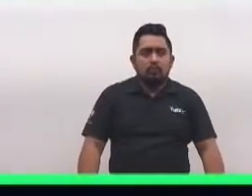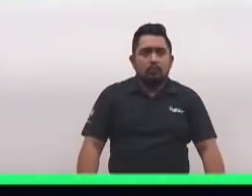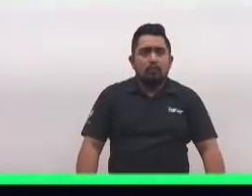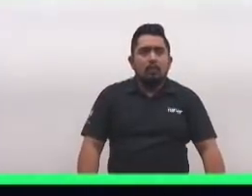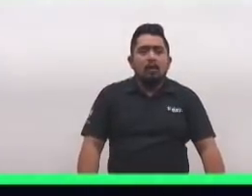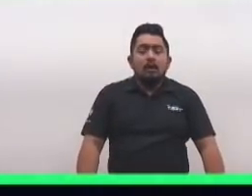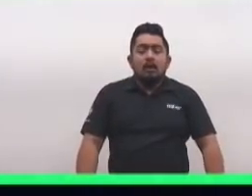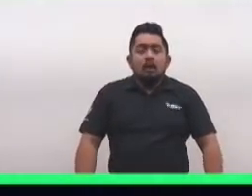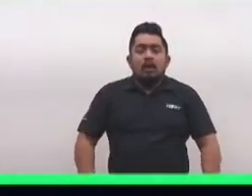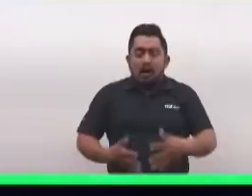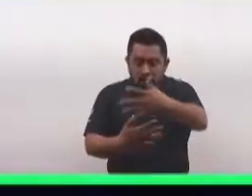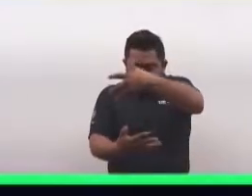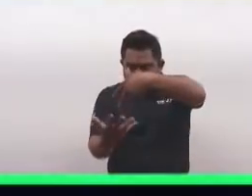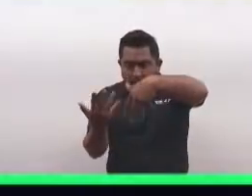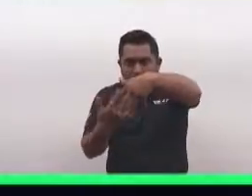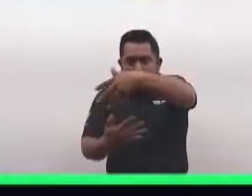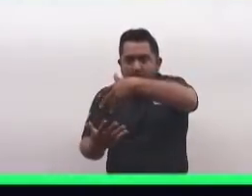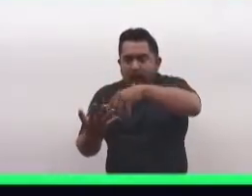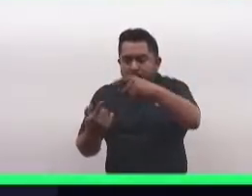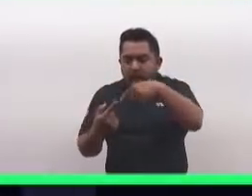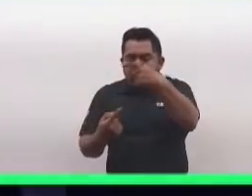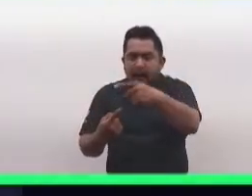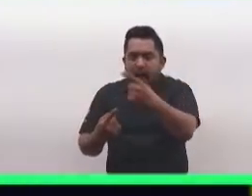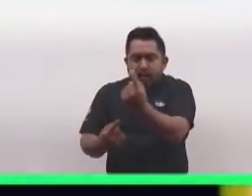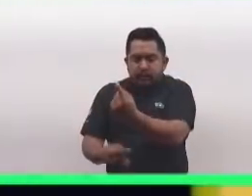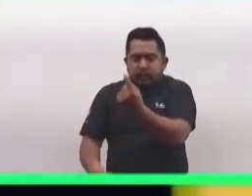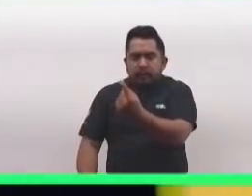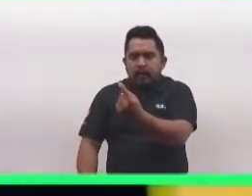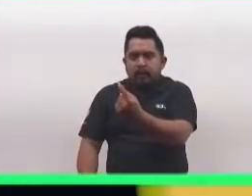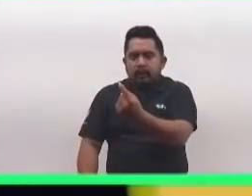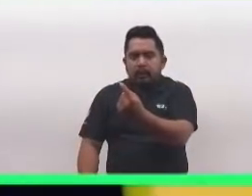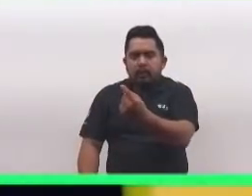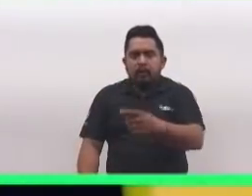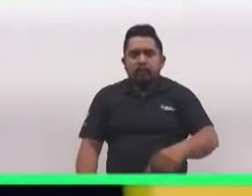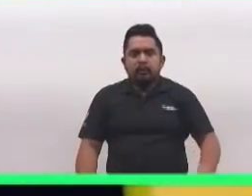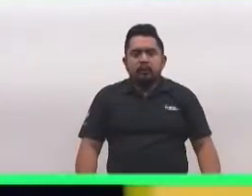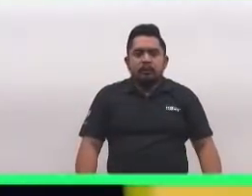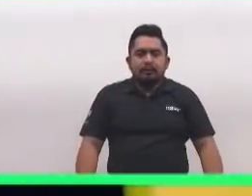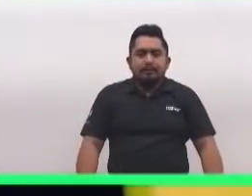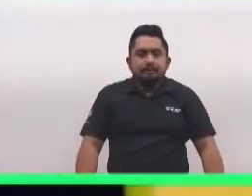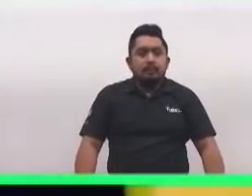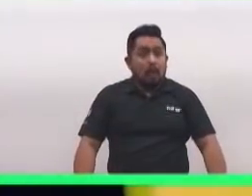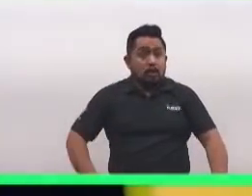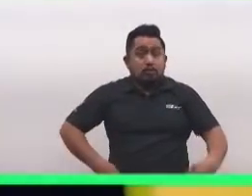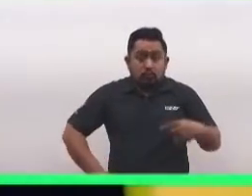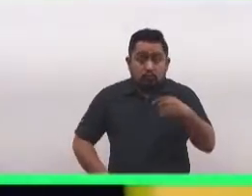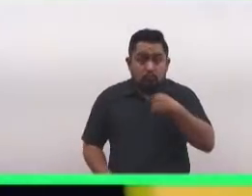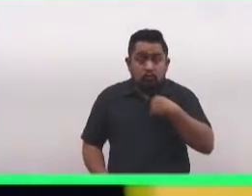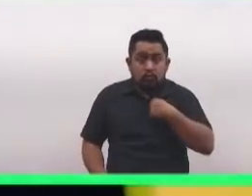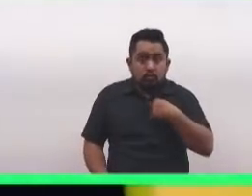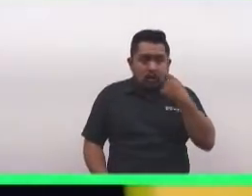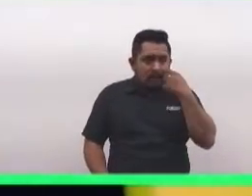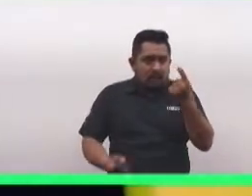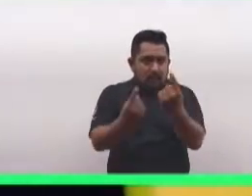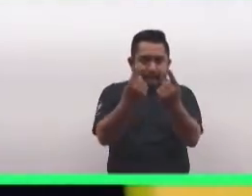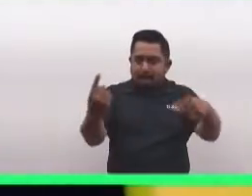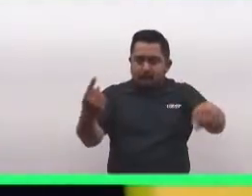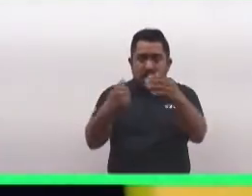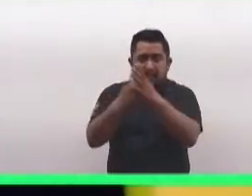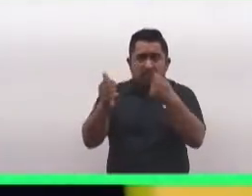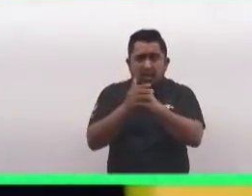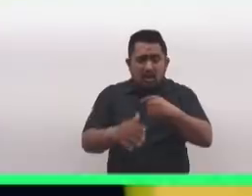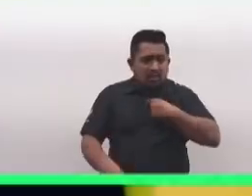estaba primero desordenada y por ende como estaba vacía yo tengo un grave problema con aquellos que no dejan las cosas en su lugar